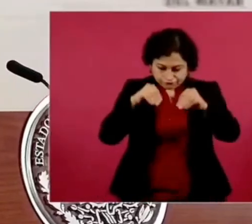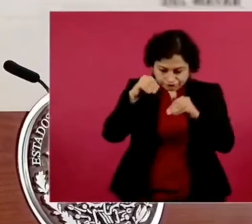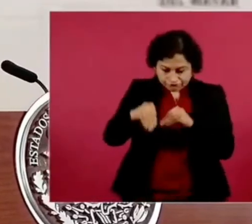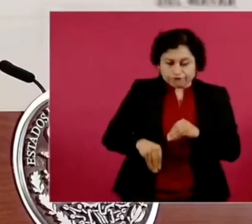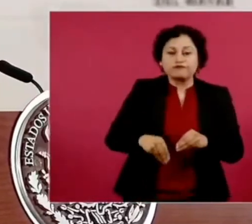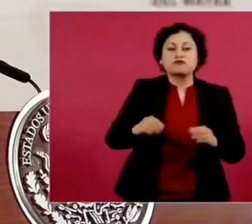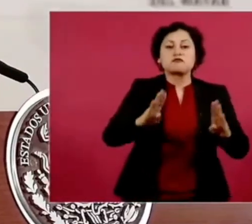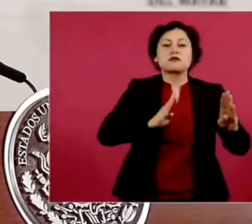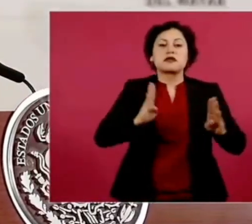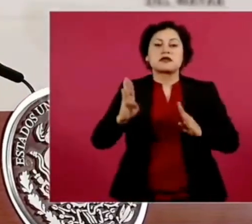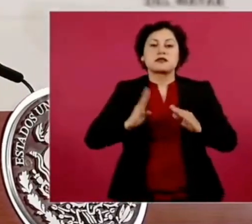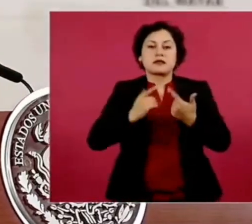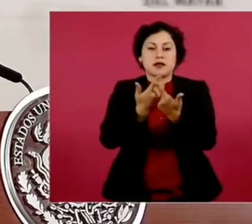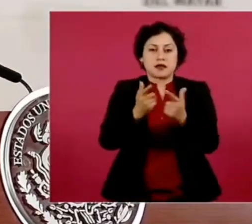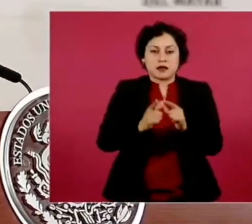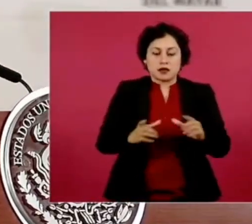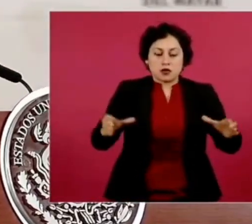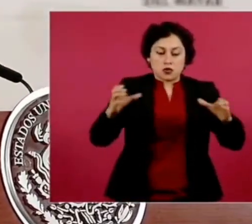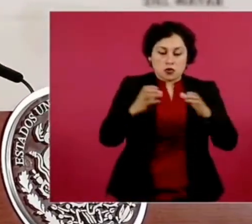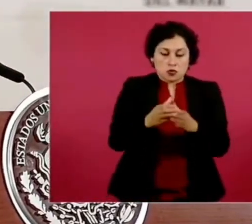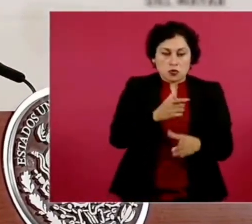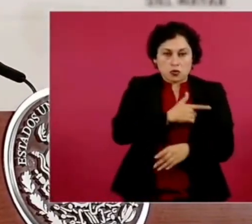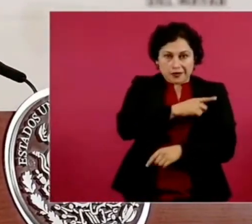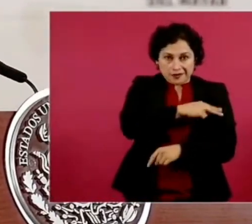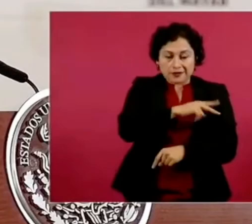duplicó el número de escuelas en la entidad,